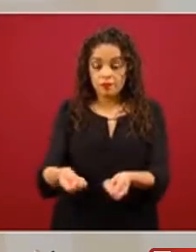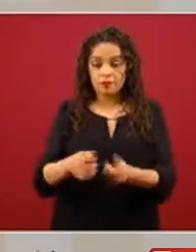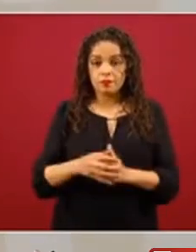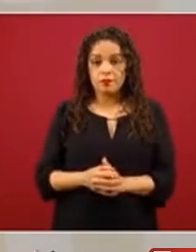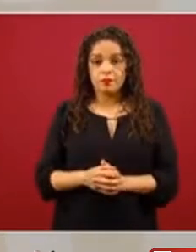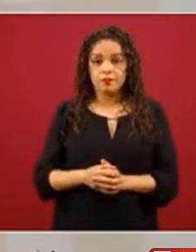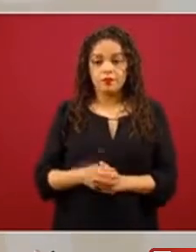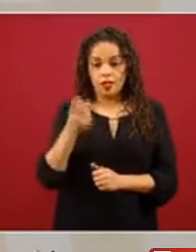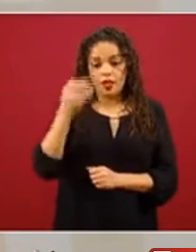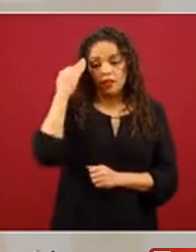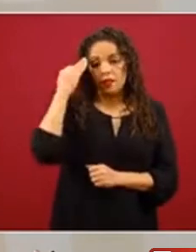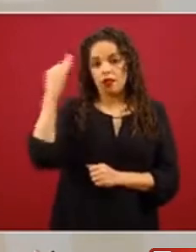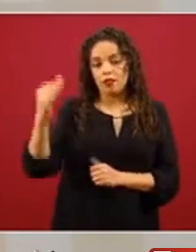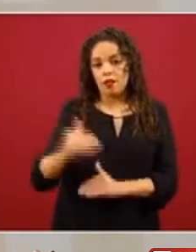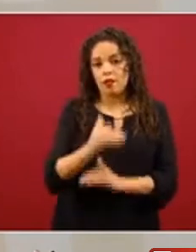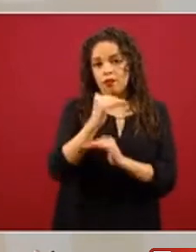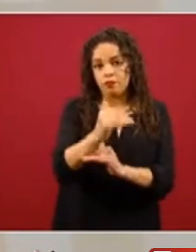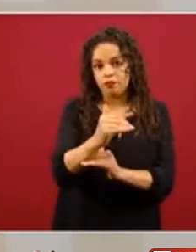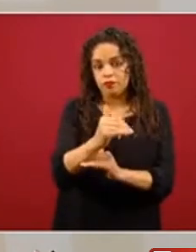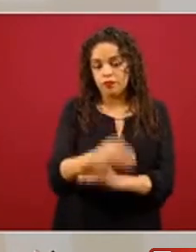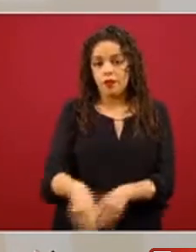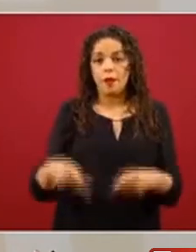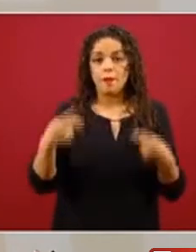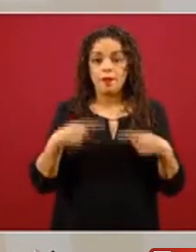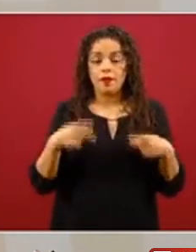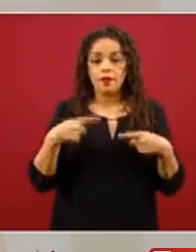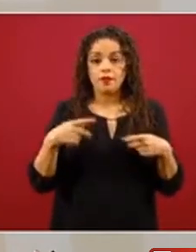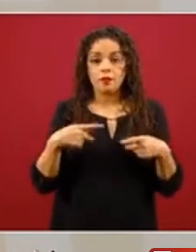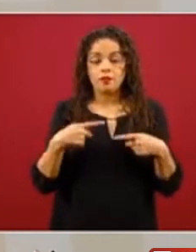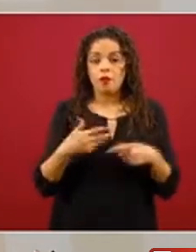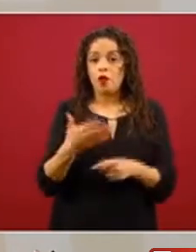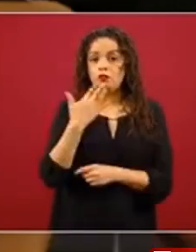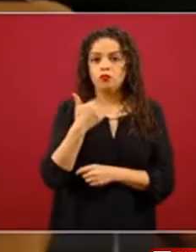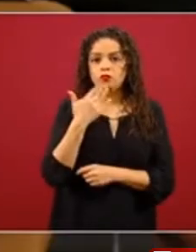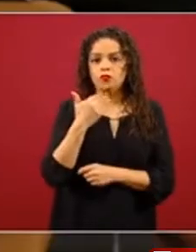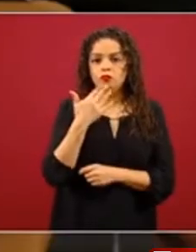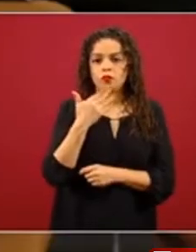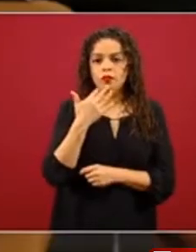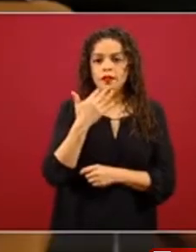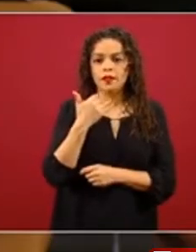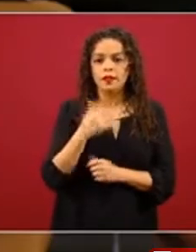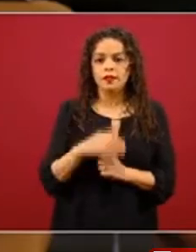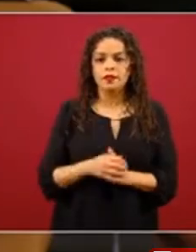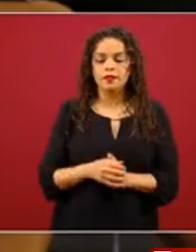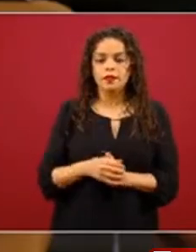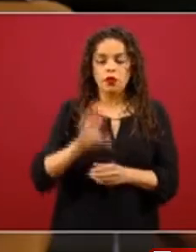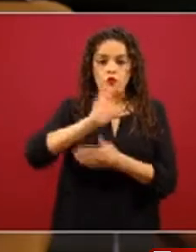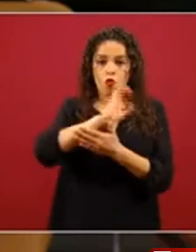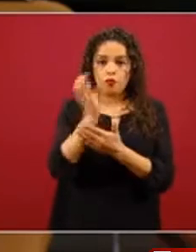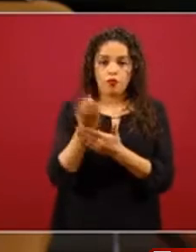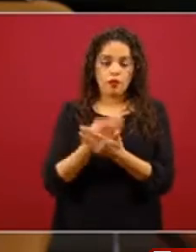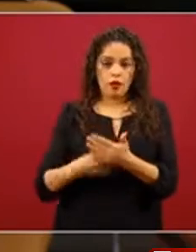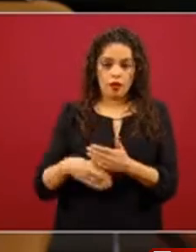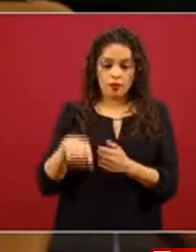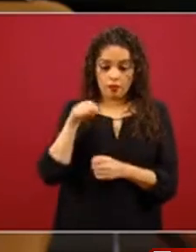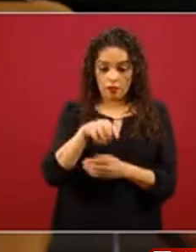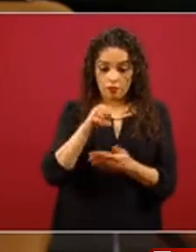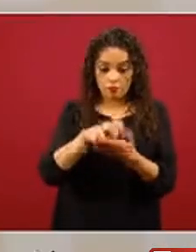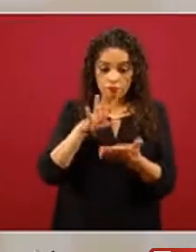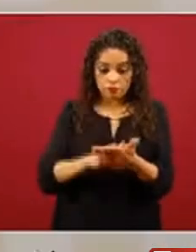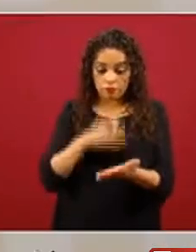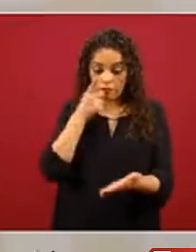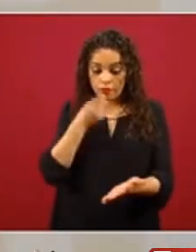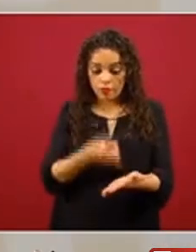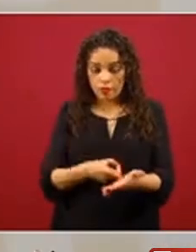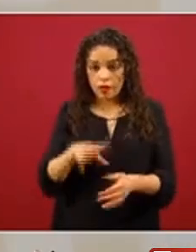condición de tiempo y las personas que no tenían algún contrato que incluyera